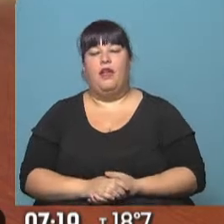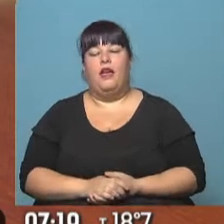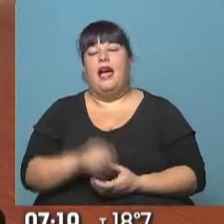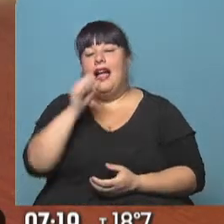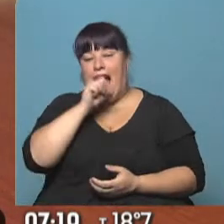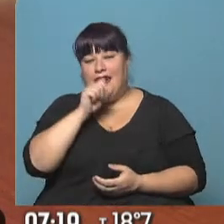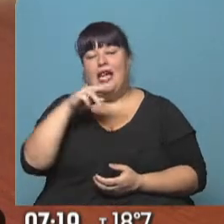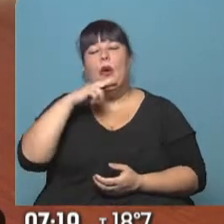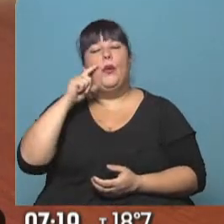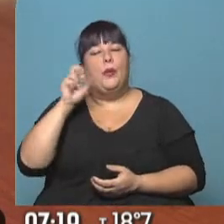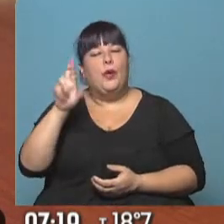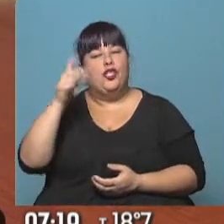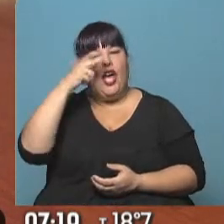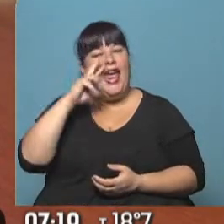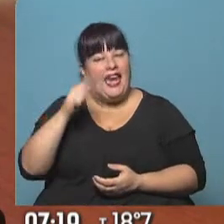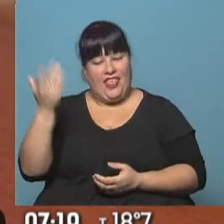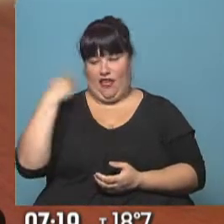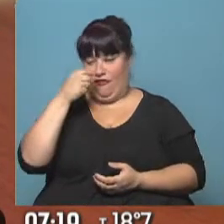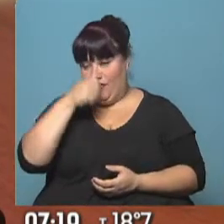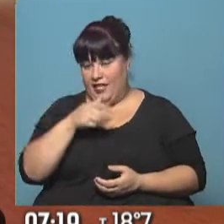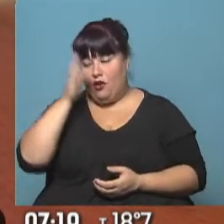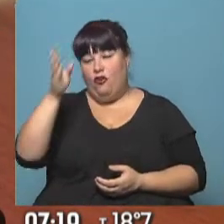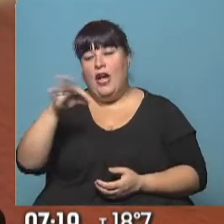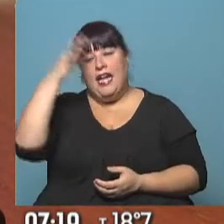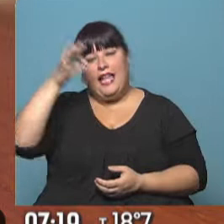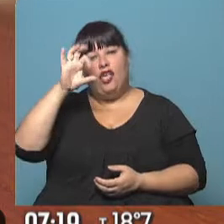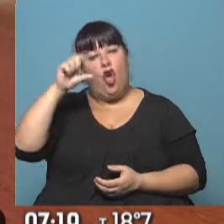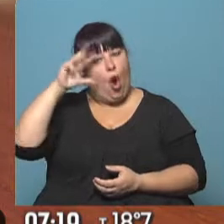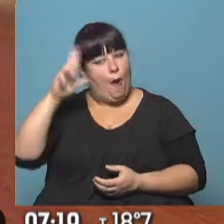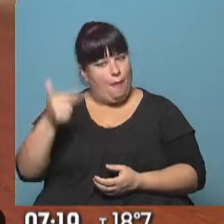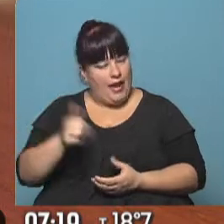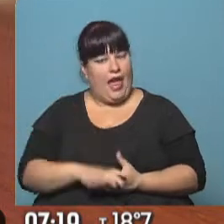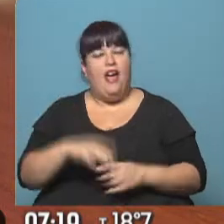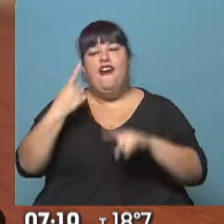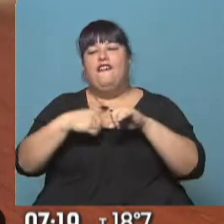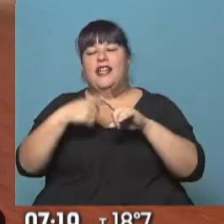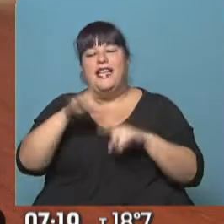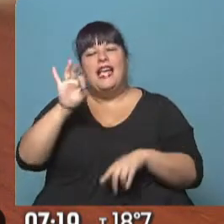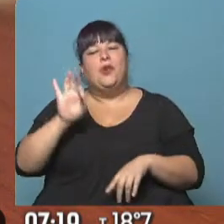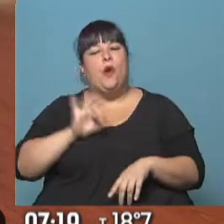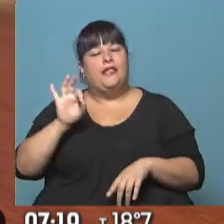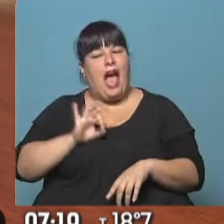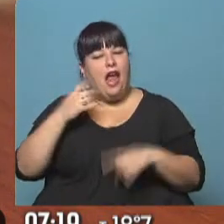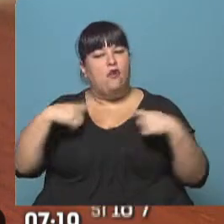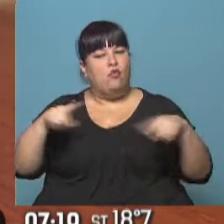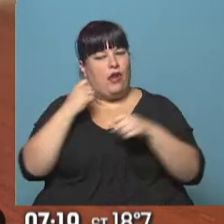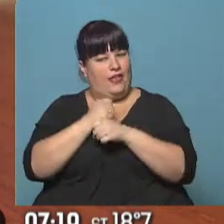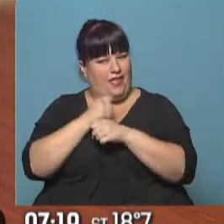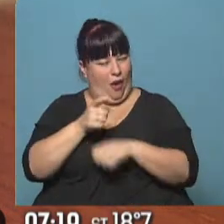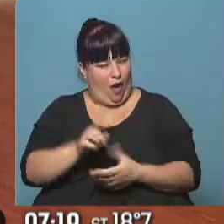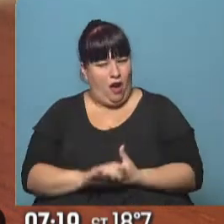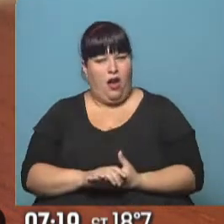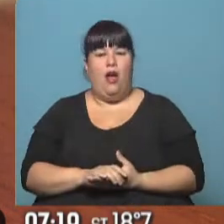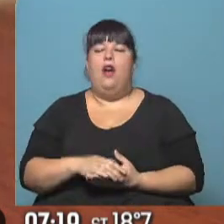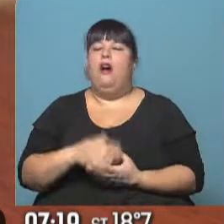El cantautor Víctor Heredia estuvo este fin de semana en el Teatro Ópera celebrando sus 50 años con la música